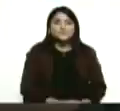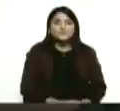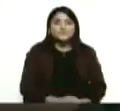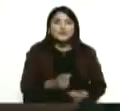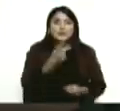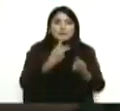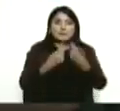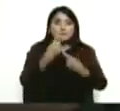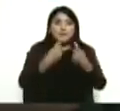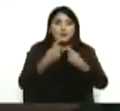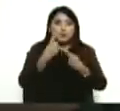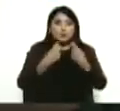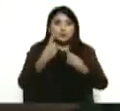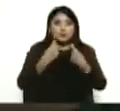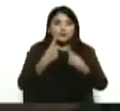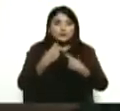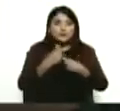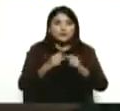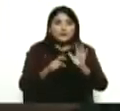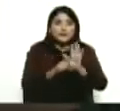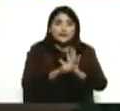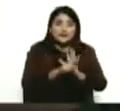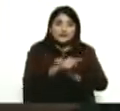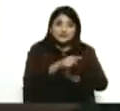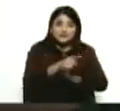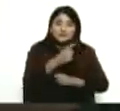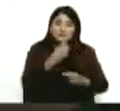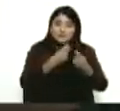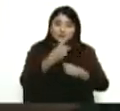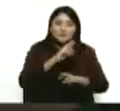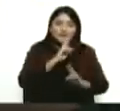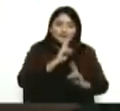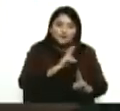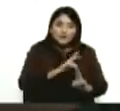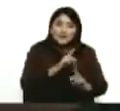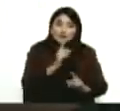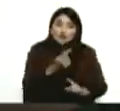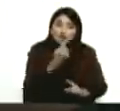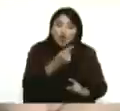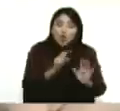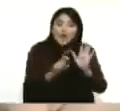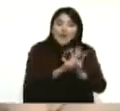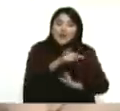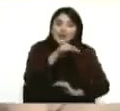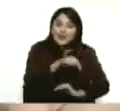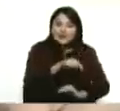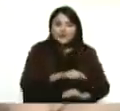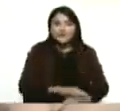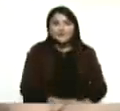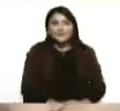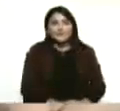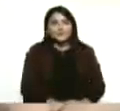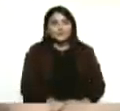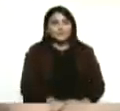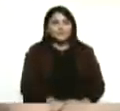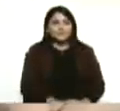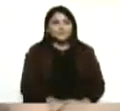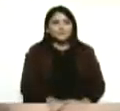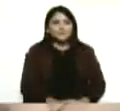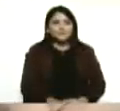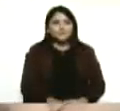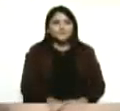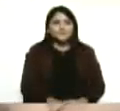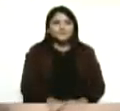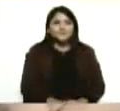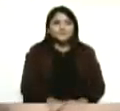algunas preguntas relacionadas con la ley de coordinación y armonización de las potestades tributarias de los estados y municipios. Hagan